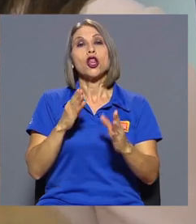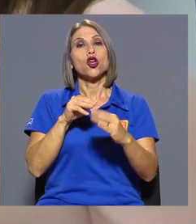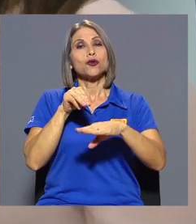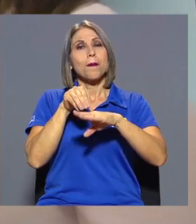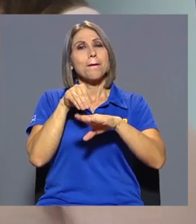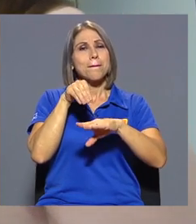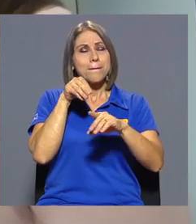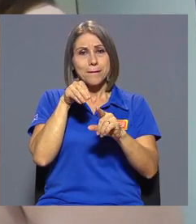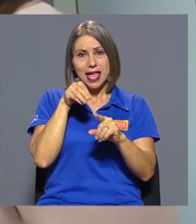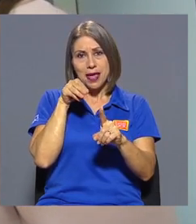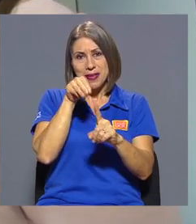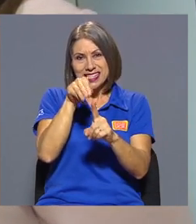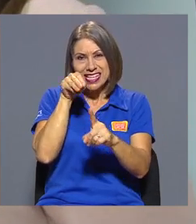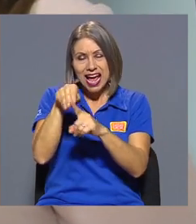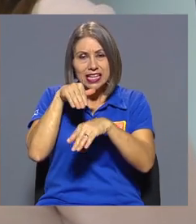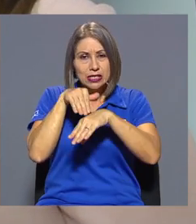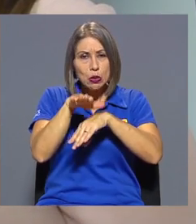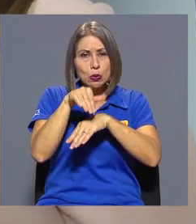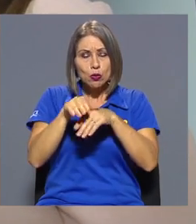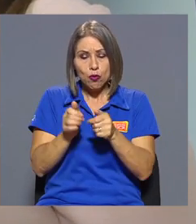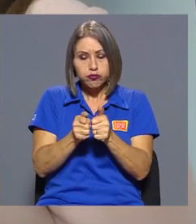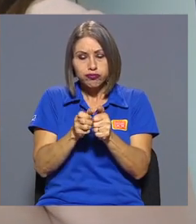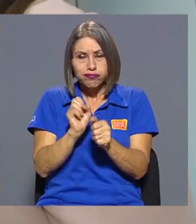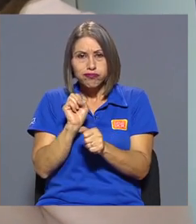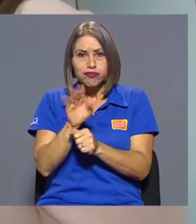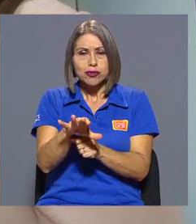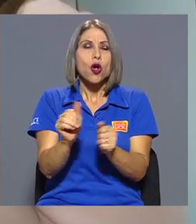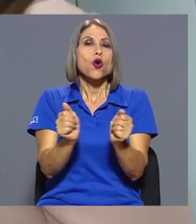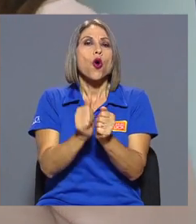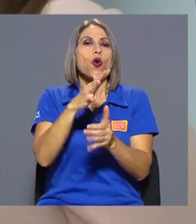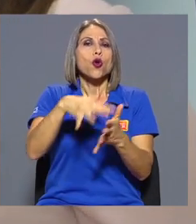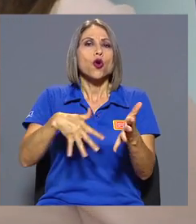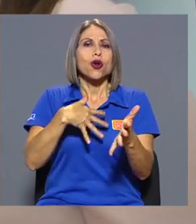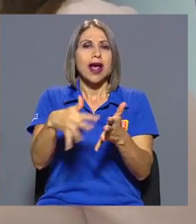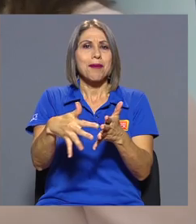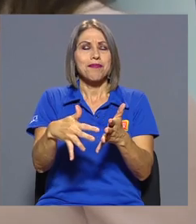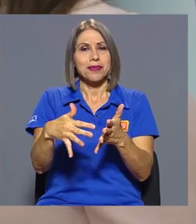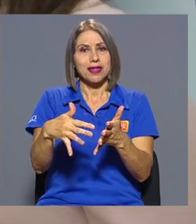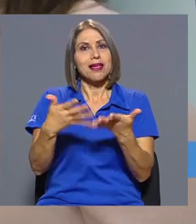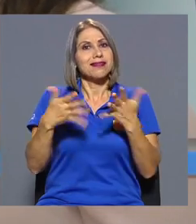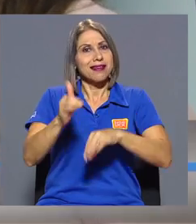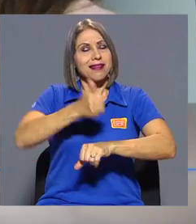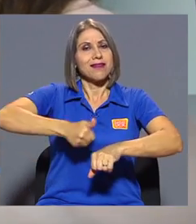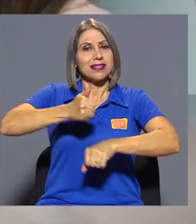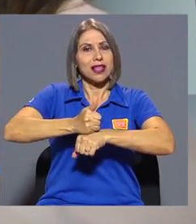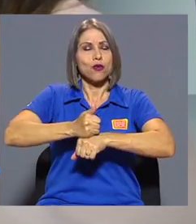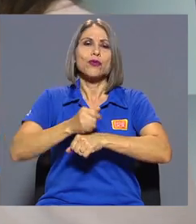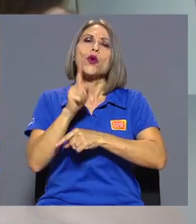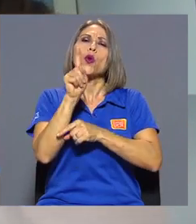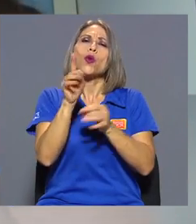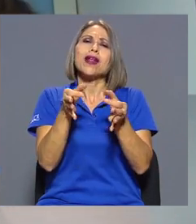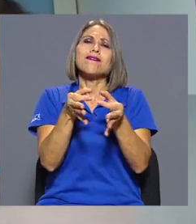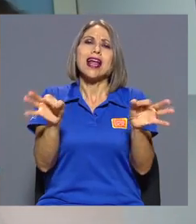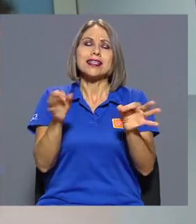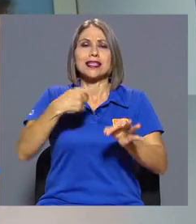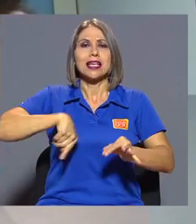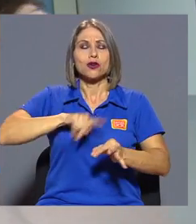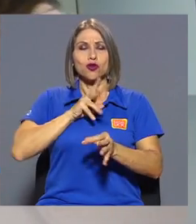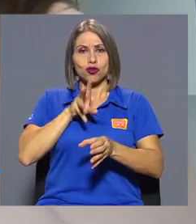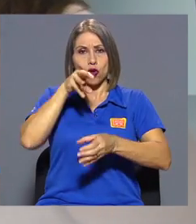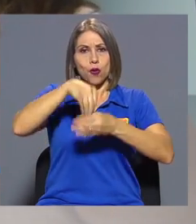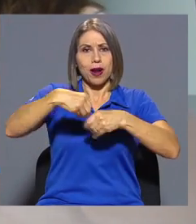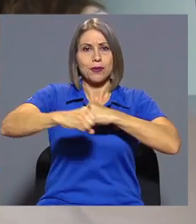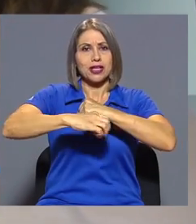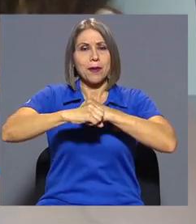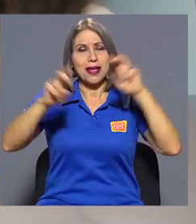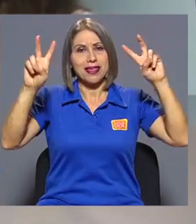mediante un cronograma que ya tenemos establecido, ¿verdad? Porque una de las frases y una de las cosas que incorporamos en